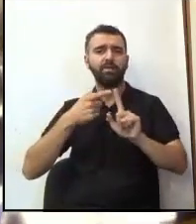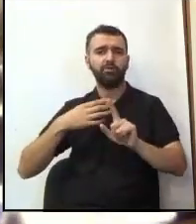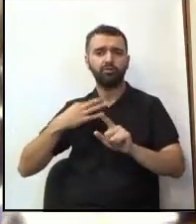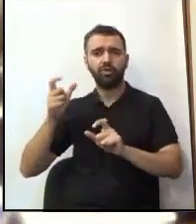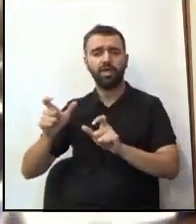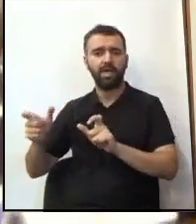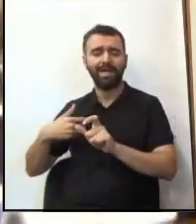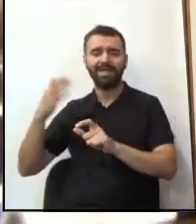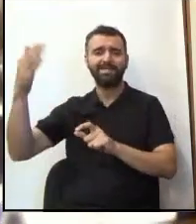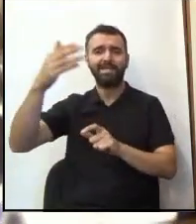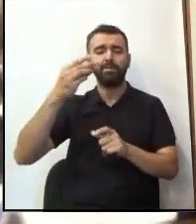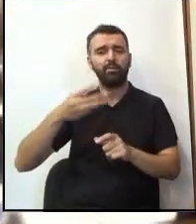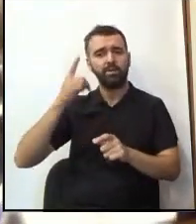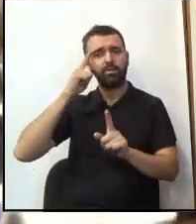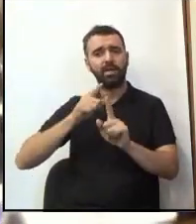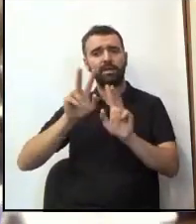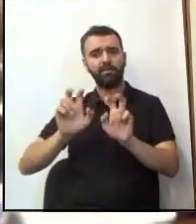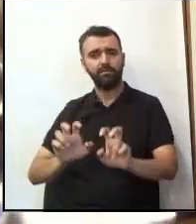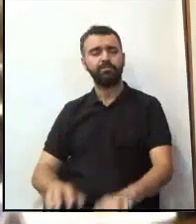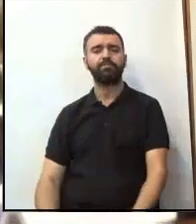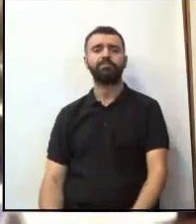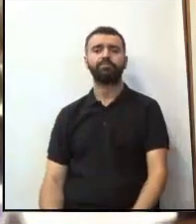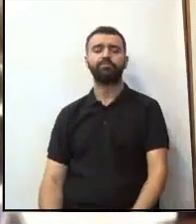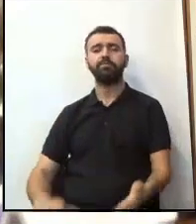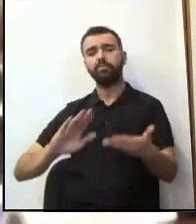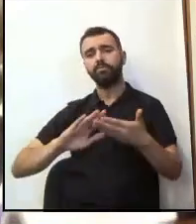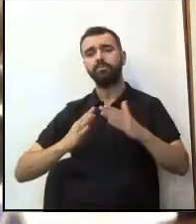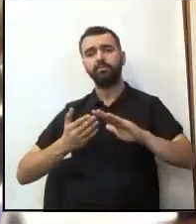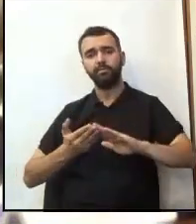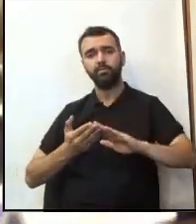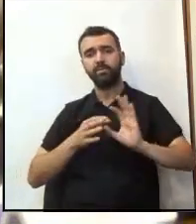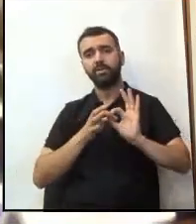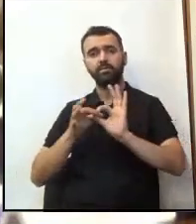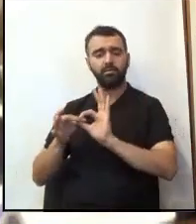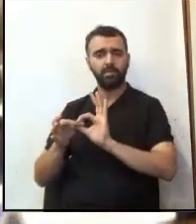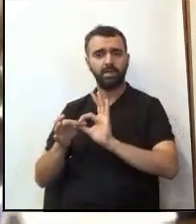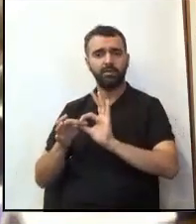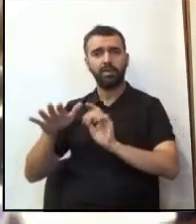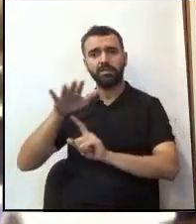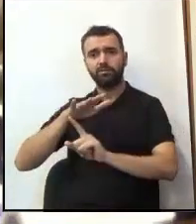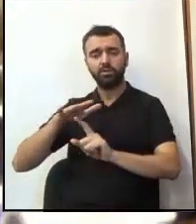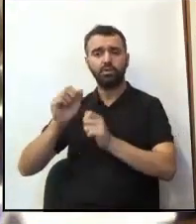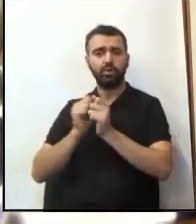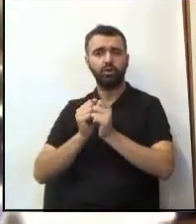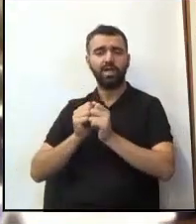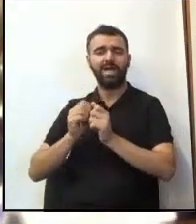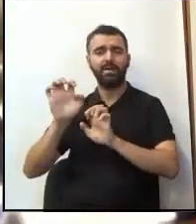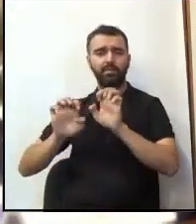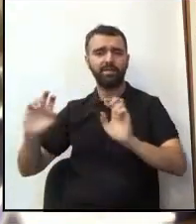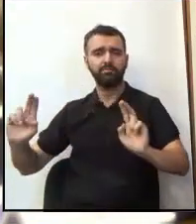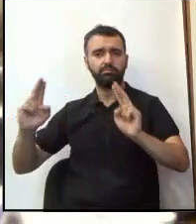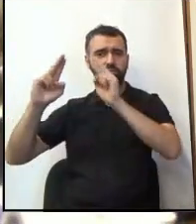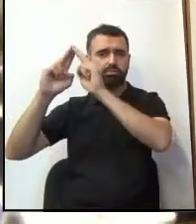el municipio para estos efectos. Las comunidades, respecto a la situación con las inmobiliarias, cada día